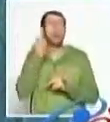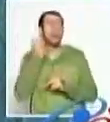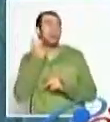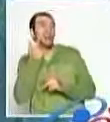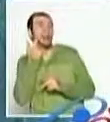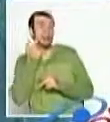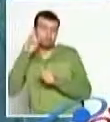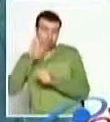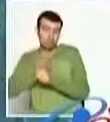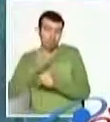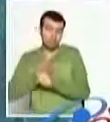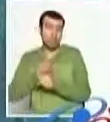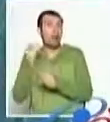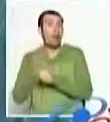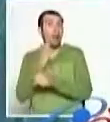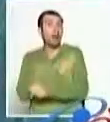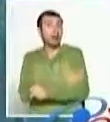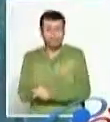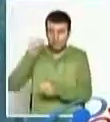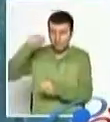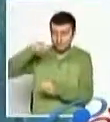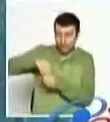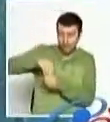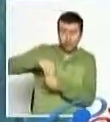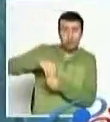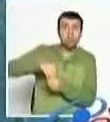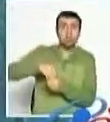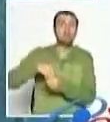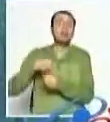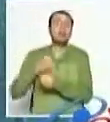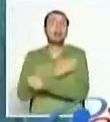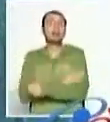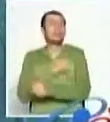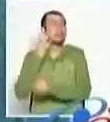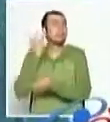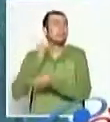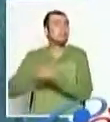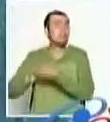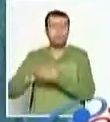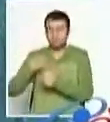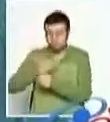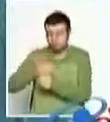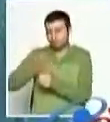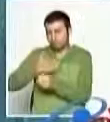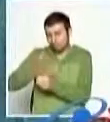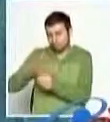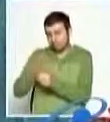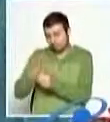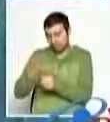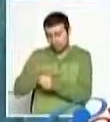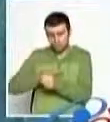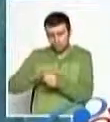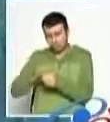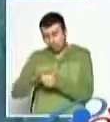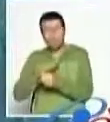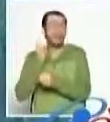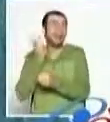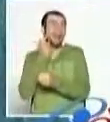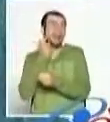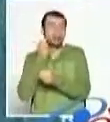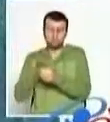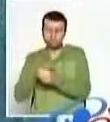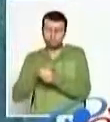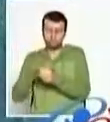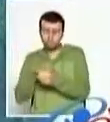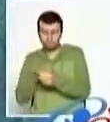los materiales o las sustancias sean malas, sino que las estamos sembrando en un sitio no adecuado, no apto, no